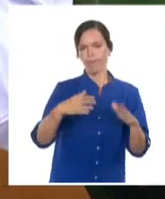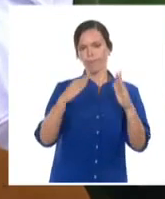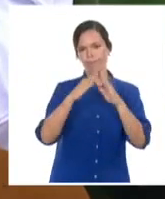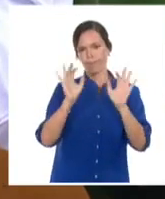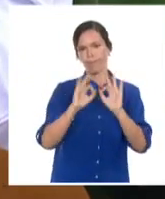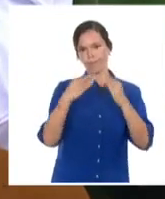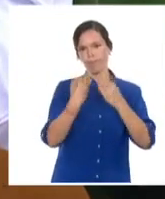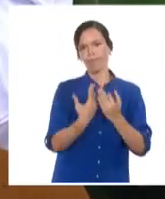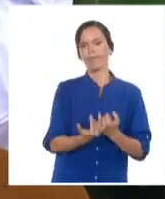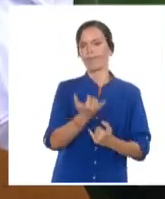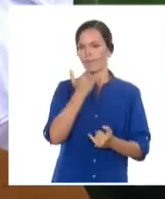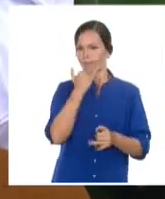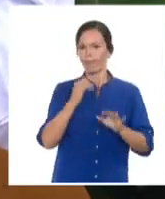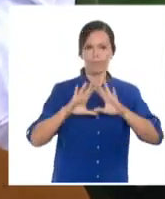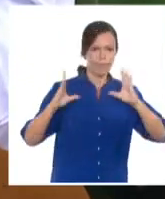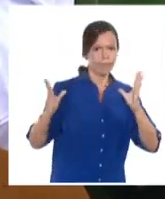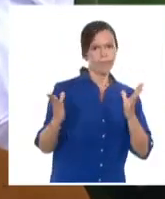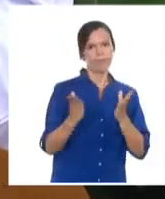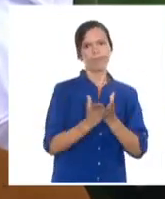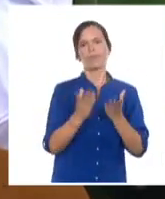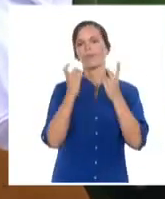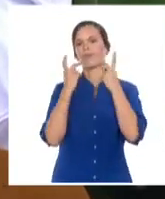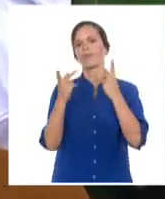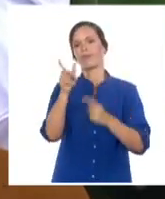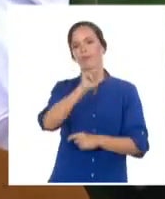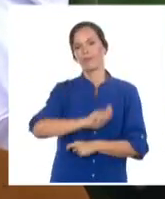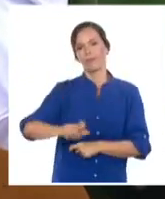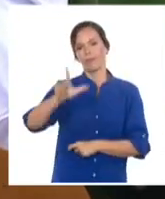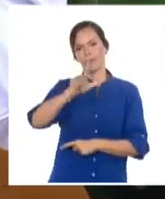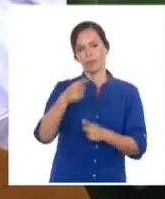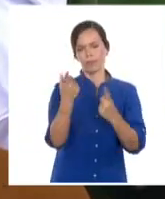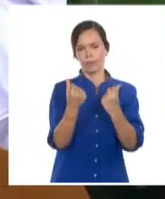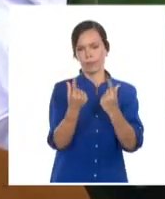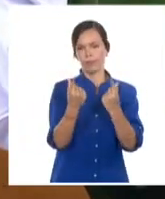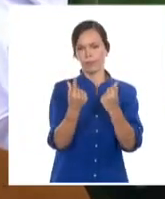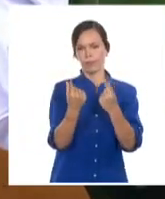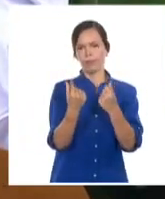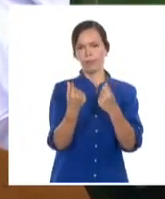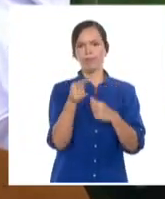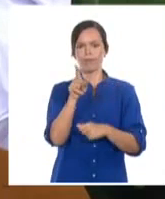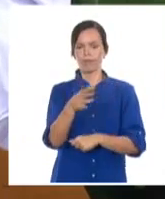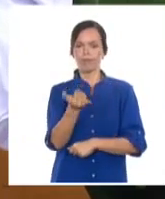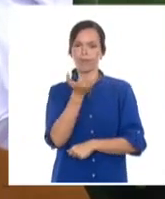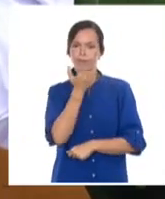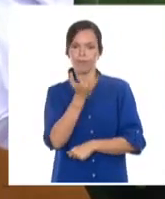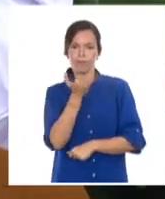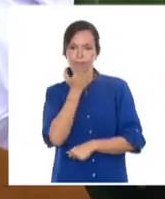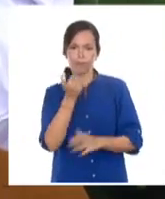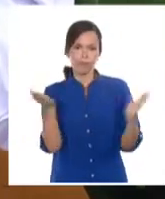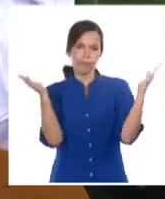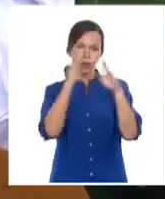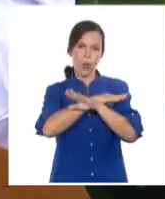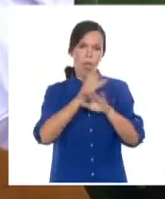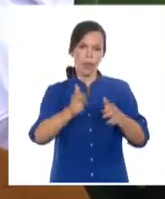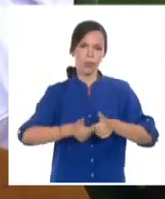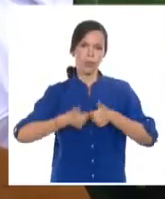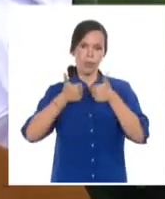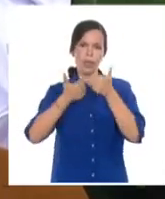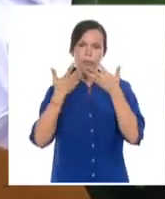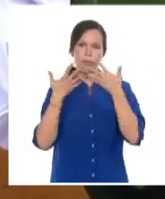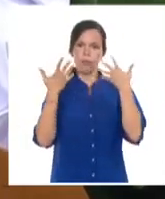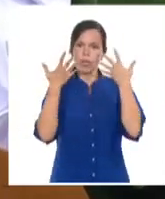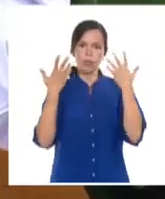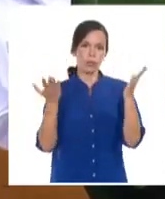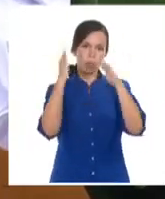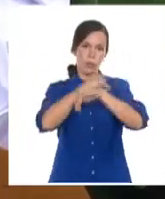en todos los órdenes de la vida social y económica del país que impiden el anhelado bienestar y felicidad que procuramos para